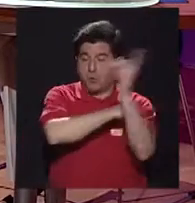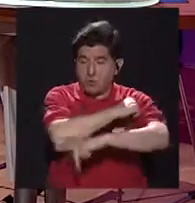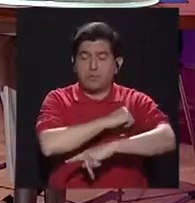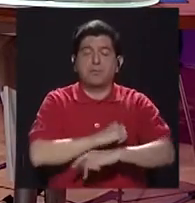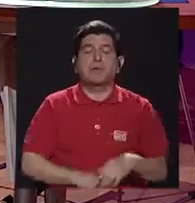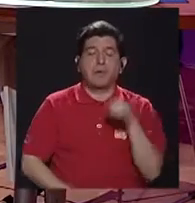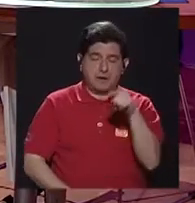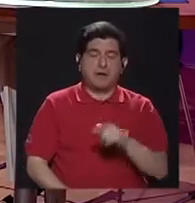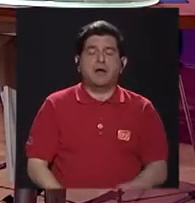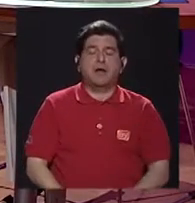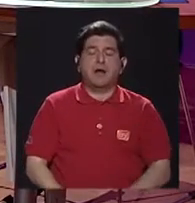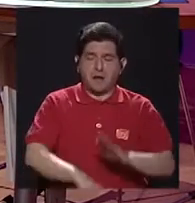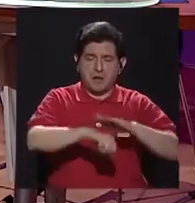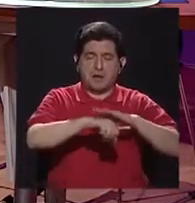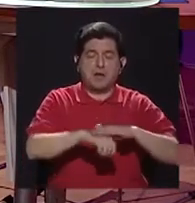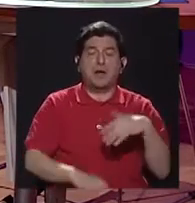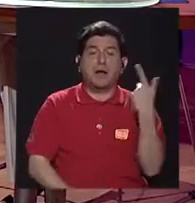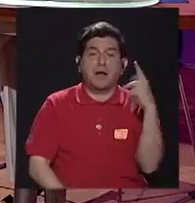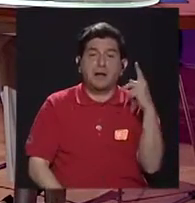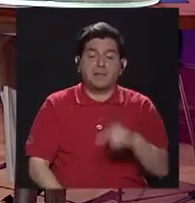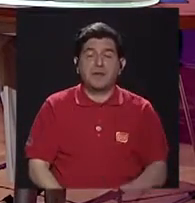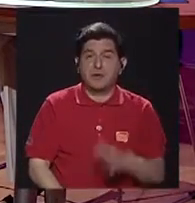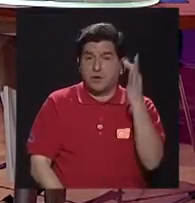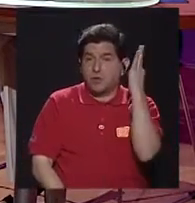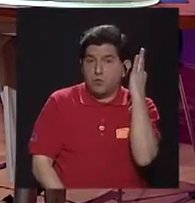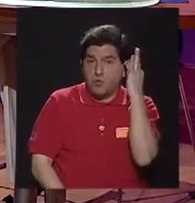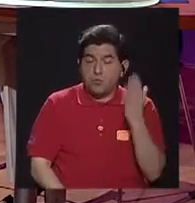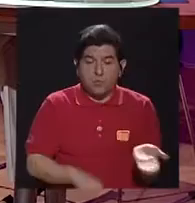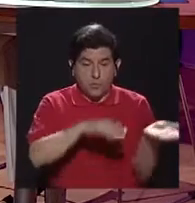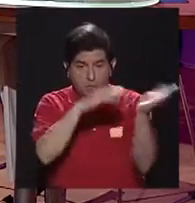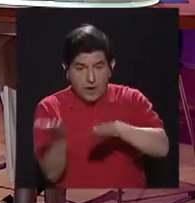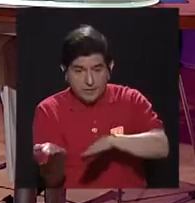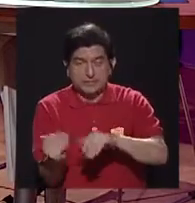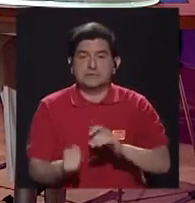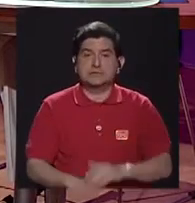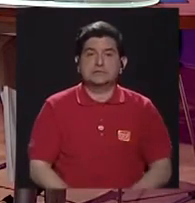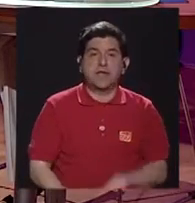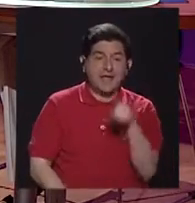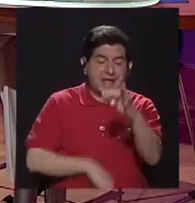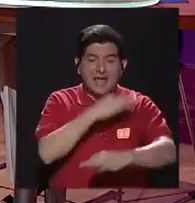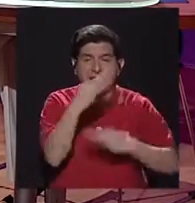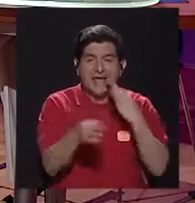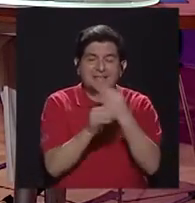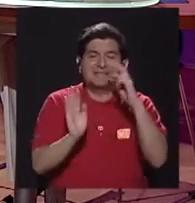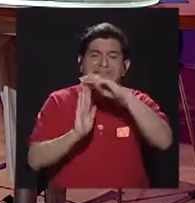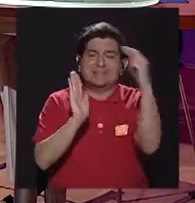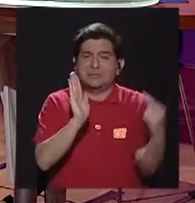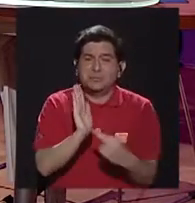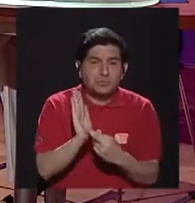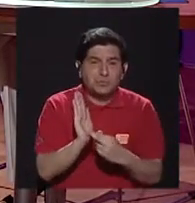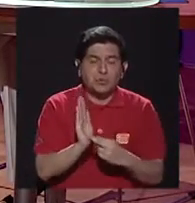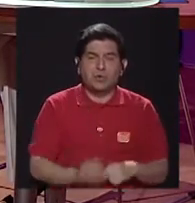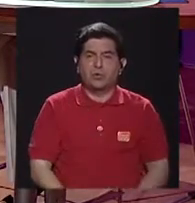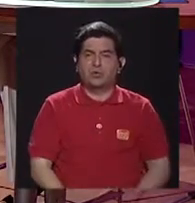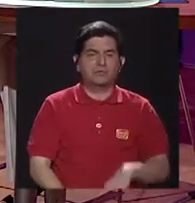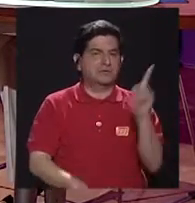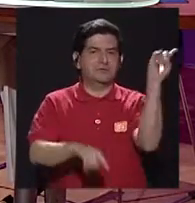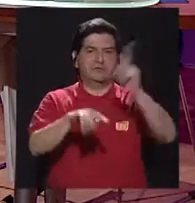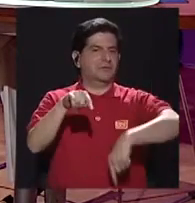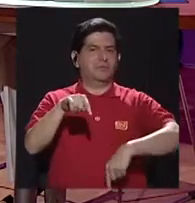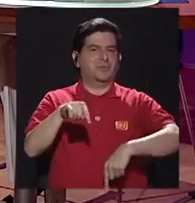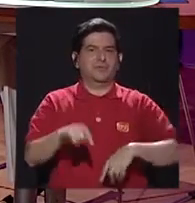¿verdad?, ante el peligro de que la madre muera, recurrir al aborto terapéutico. Ese tipo de regulaciones no serían